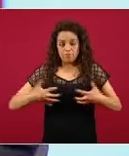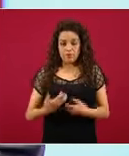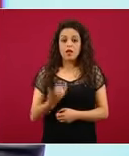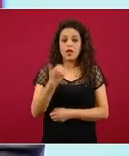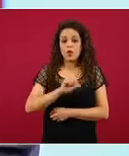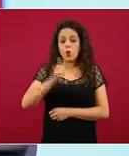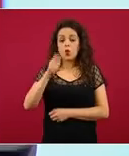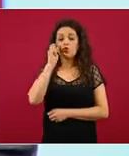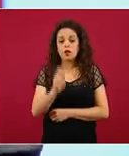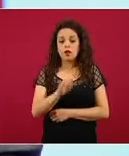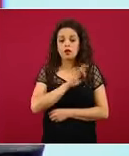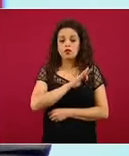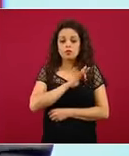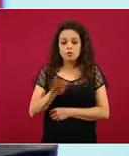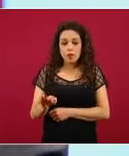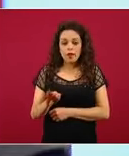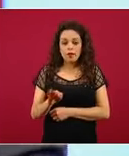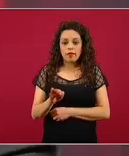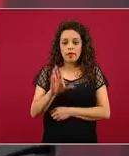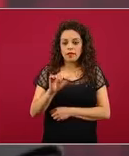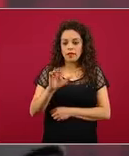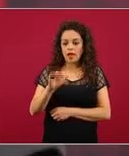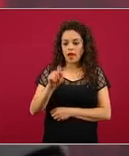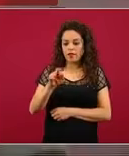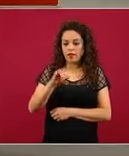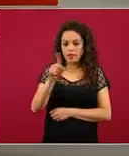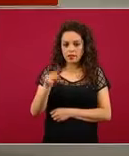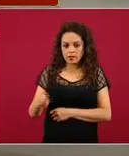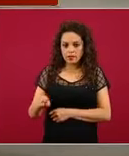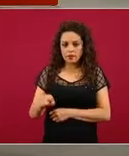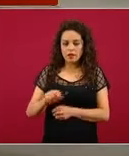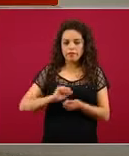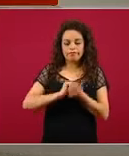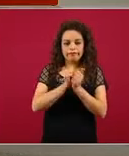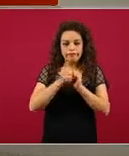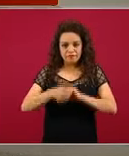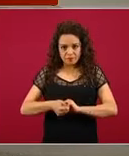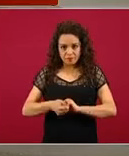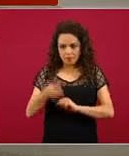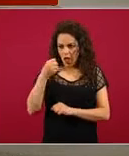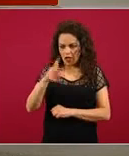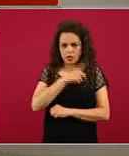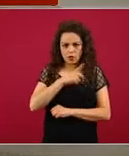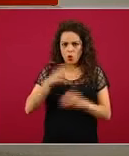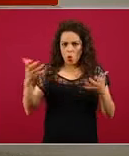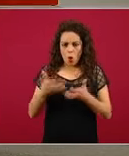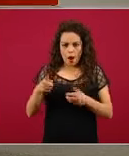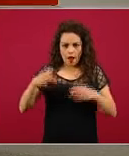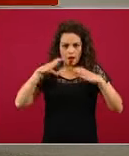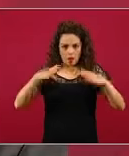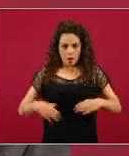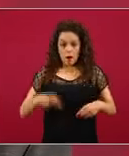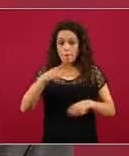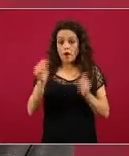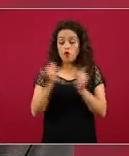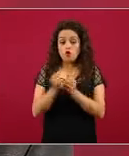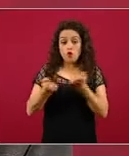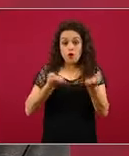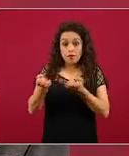la remodelación de esas cicatrices, proceso que espontáneamente ocurre en el cuerpo, pero al hacer ciertos ejercicios se facilita